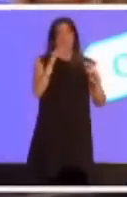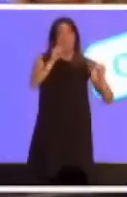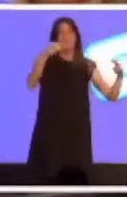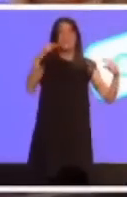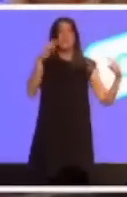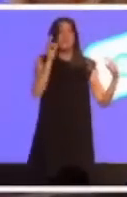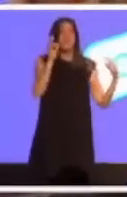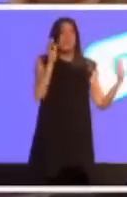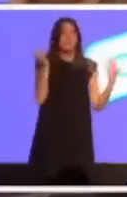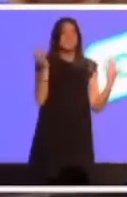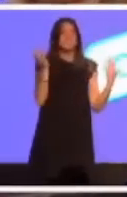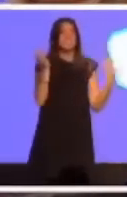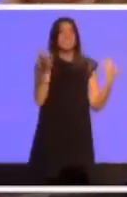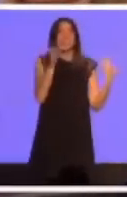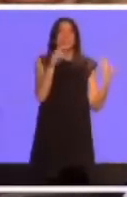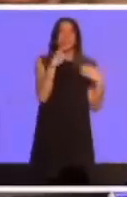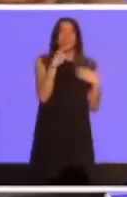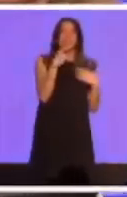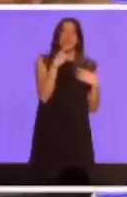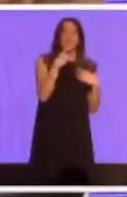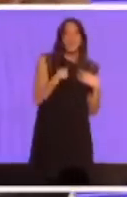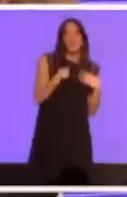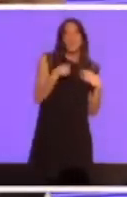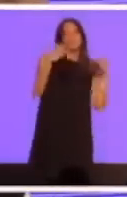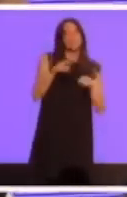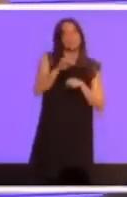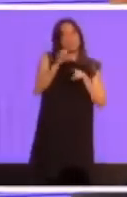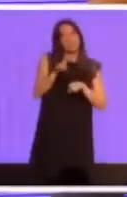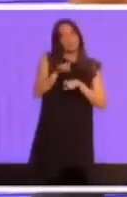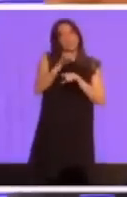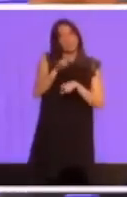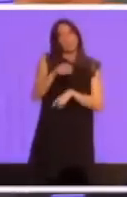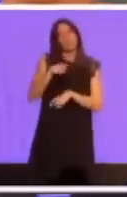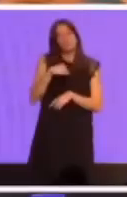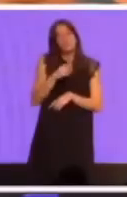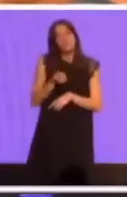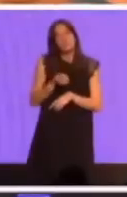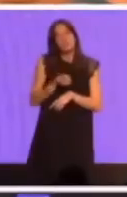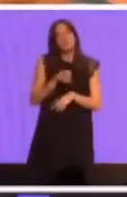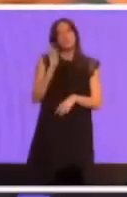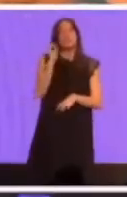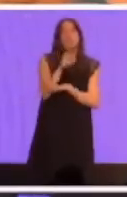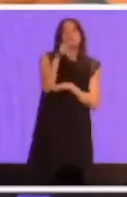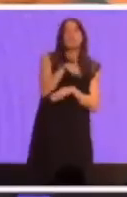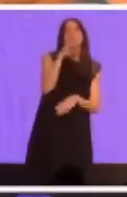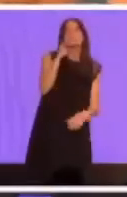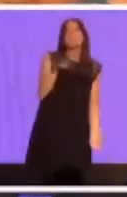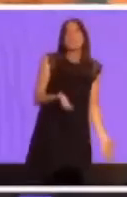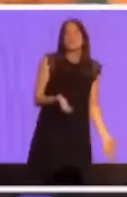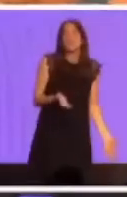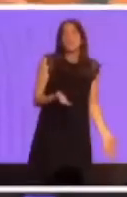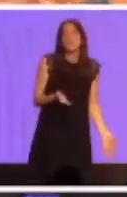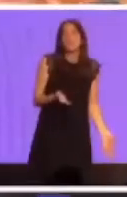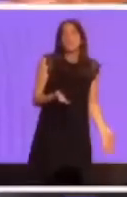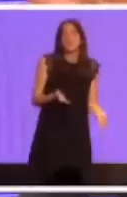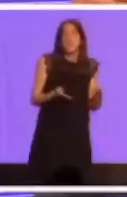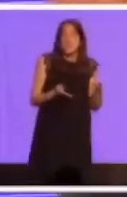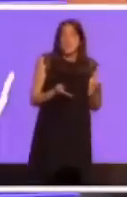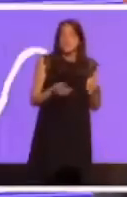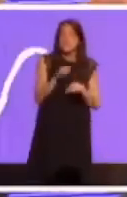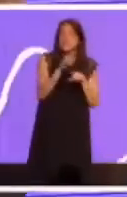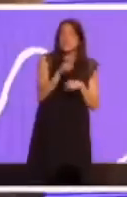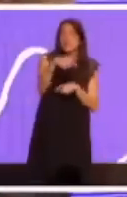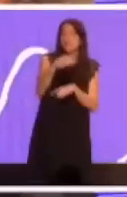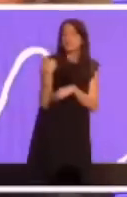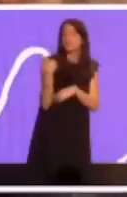nos ven nos lanzan una y otra vez la misma pregunta Quién manda aquí Esa es la pregunta